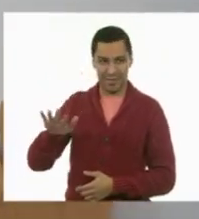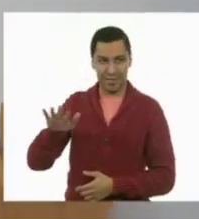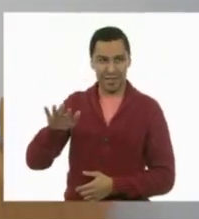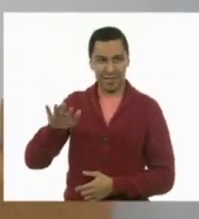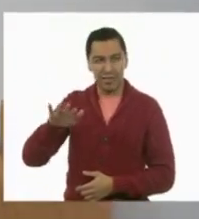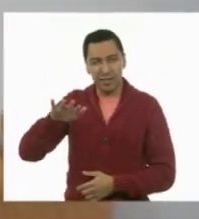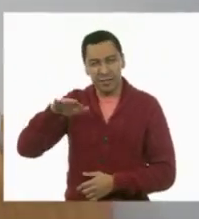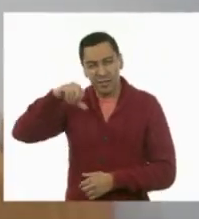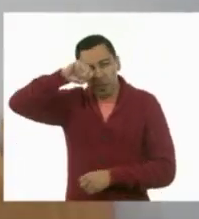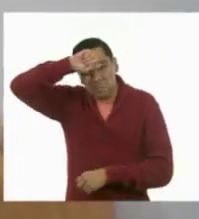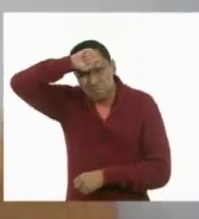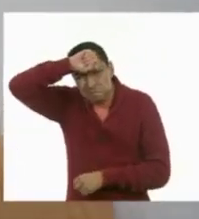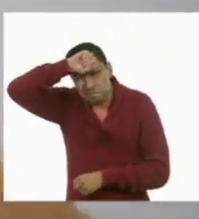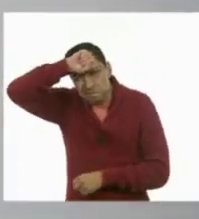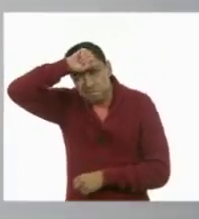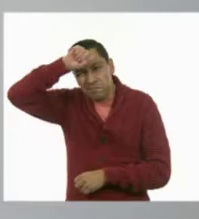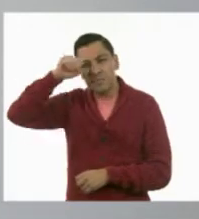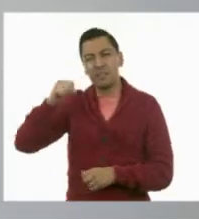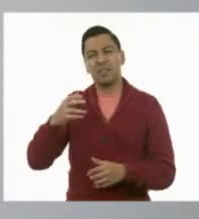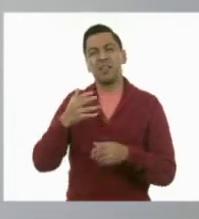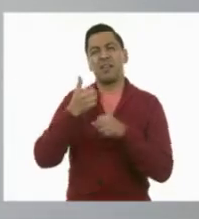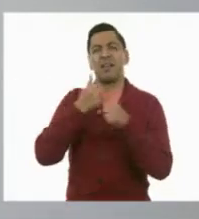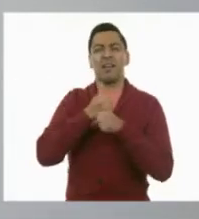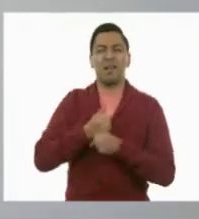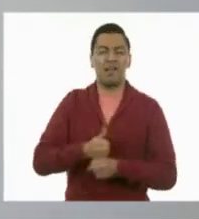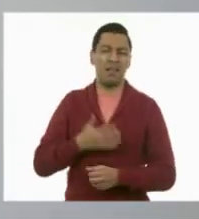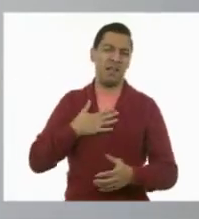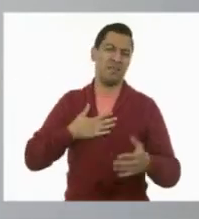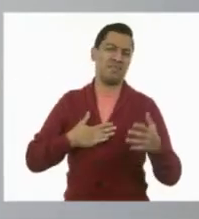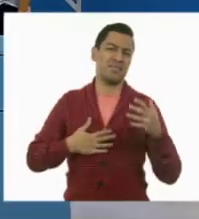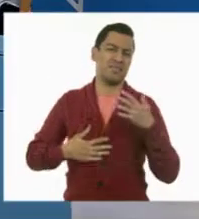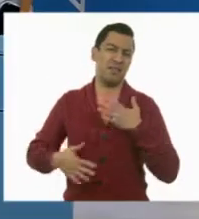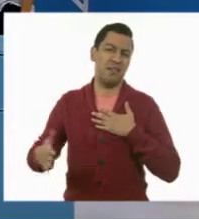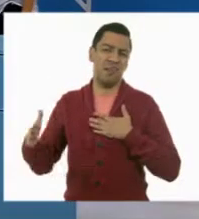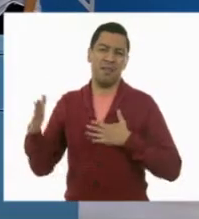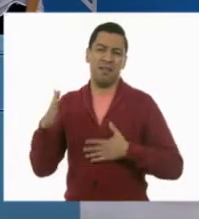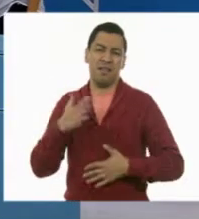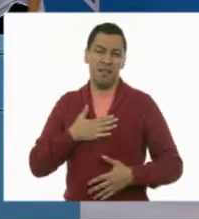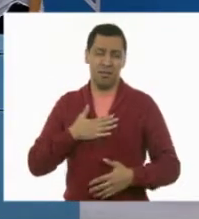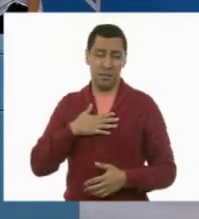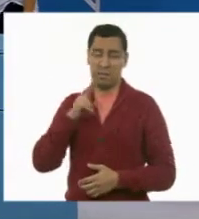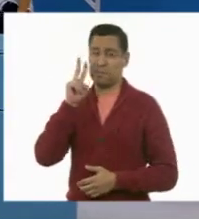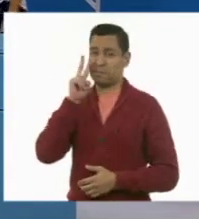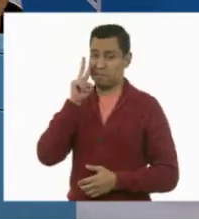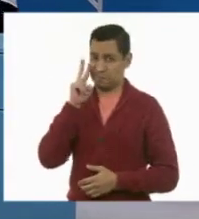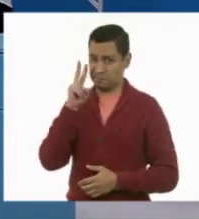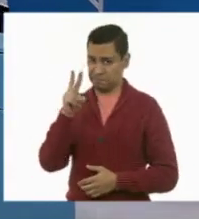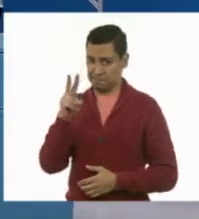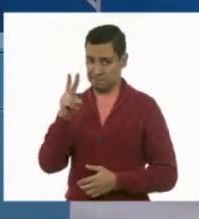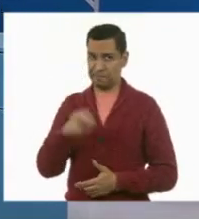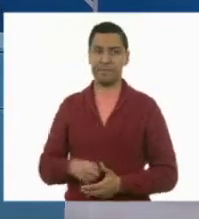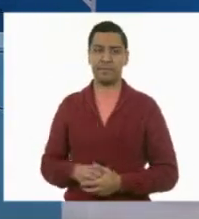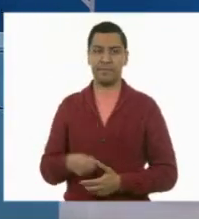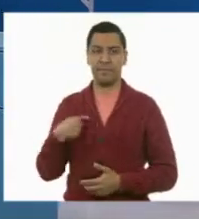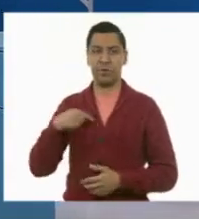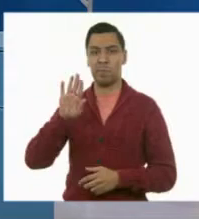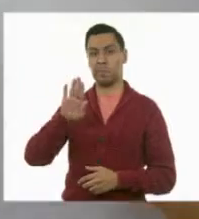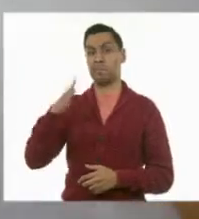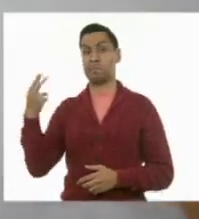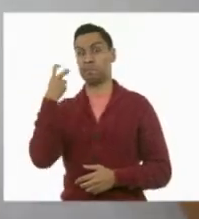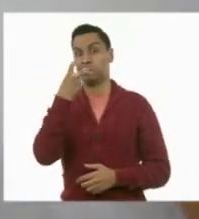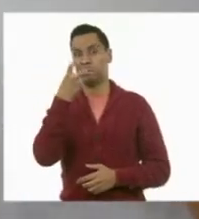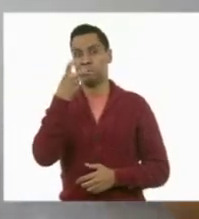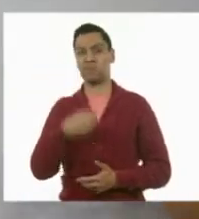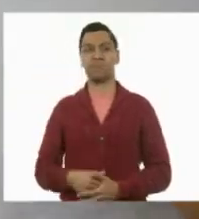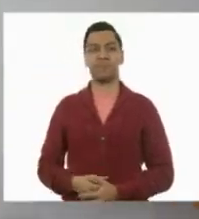ve visiblemente agotada. Y voy a seleccionar esta tarjeta.